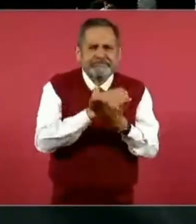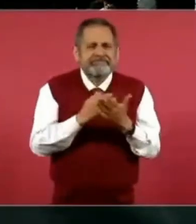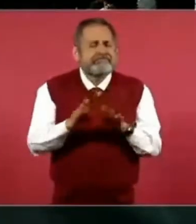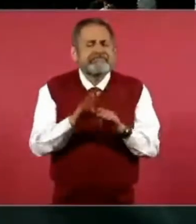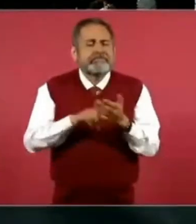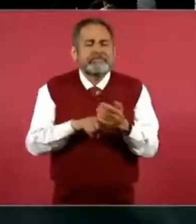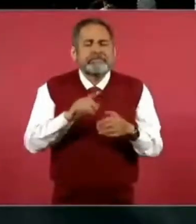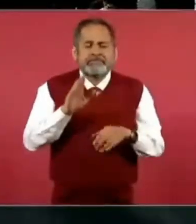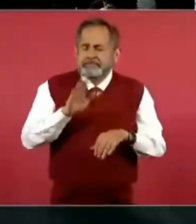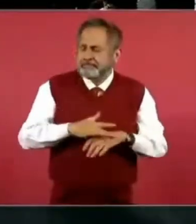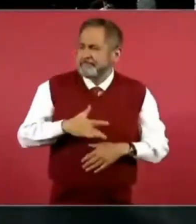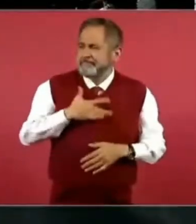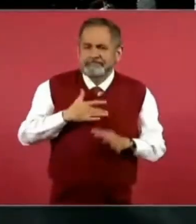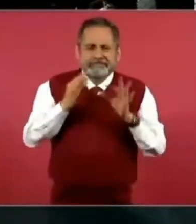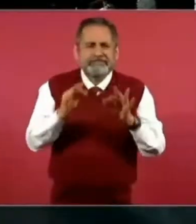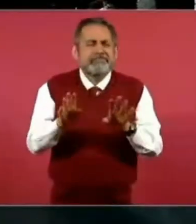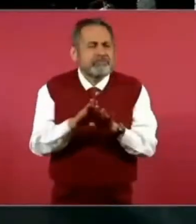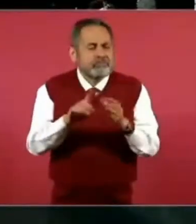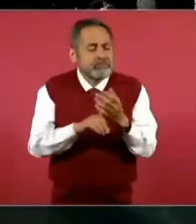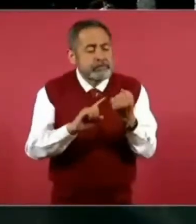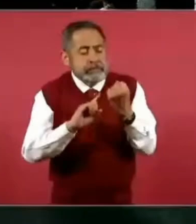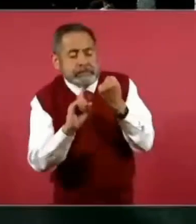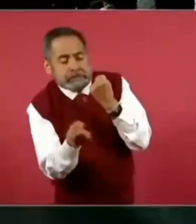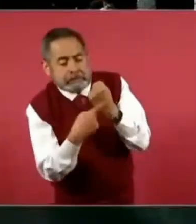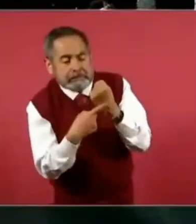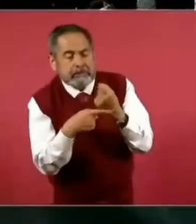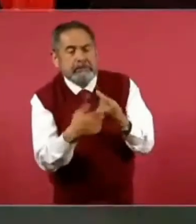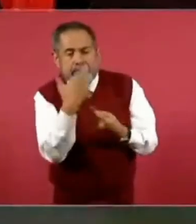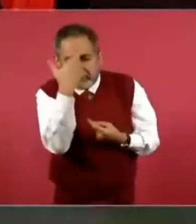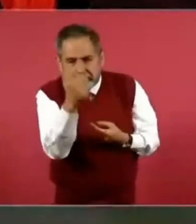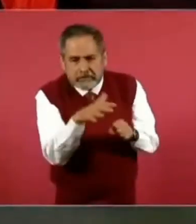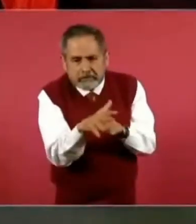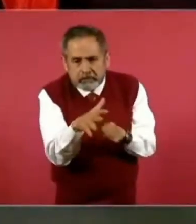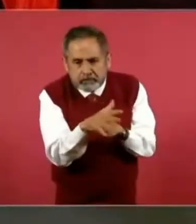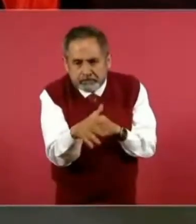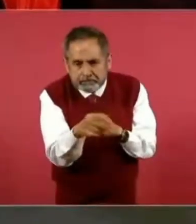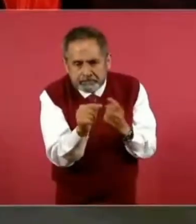todo más humana es atender las causas.